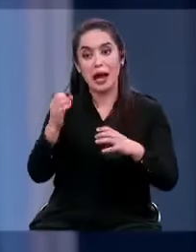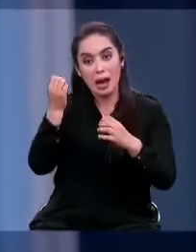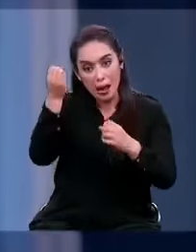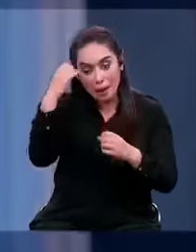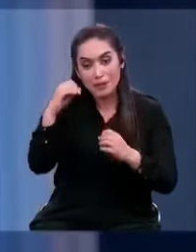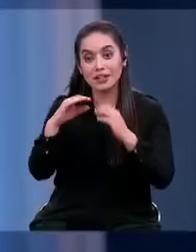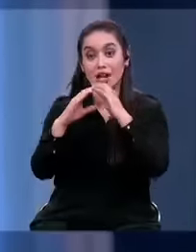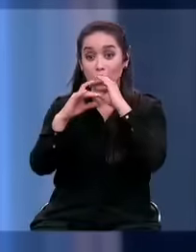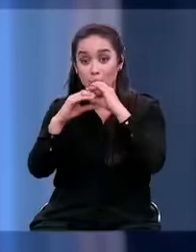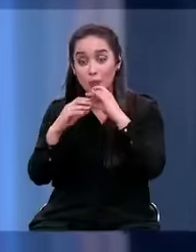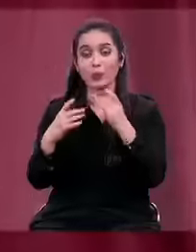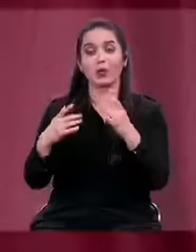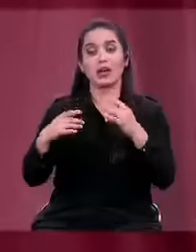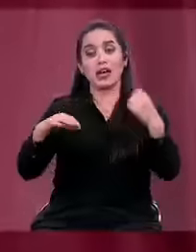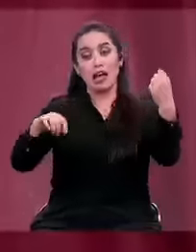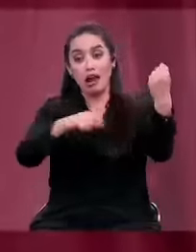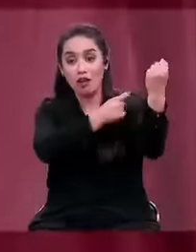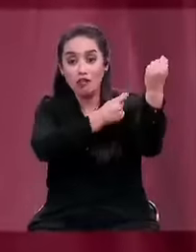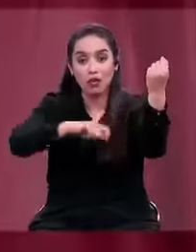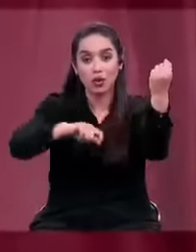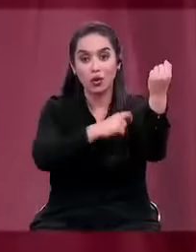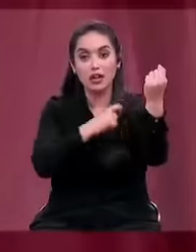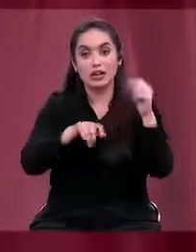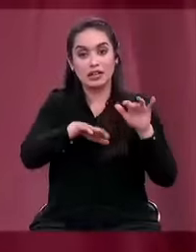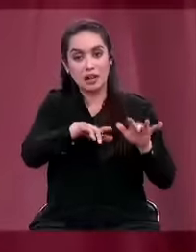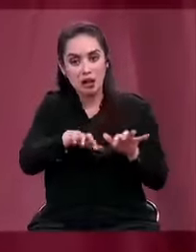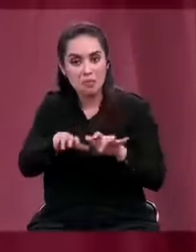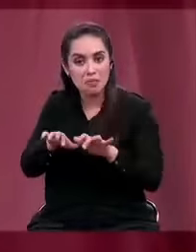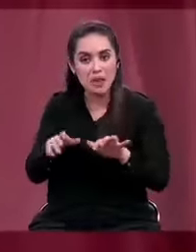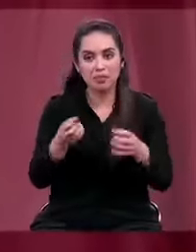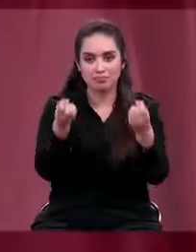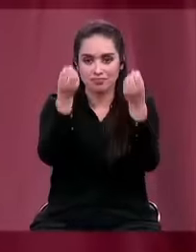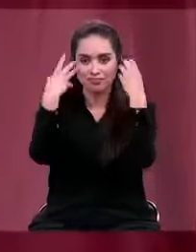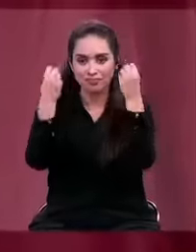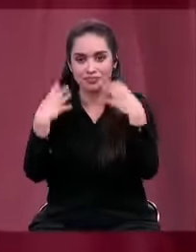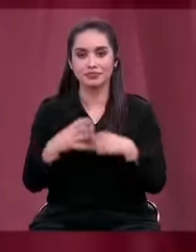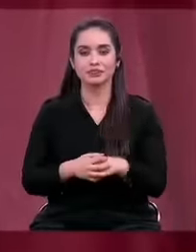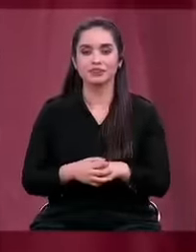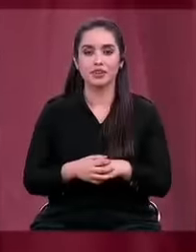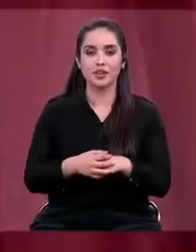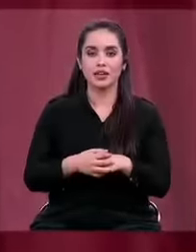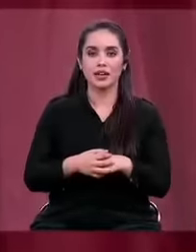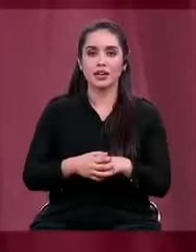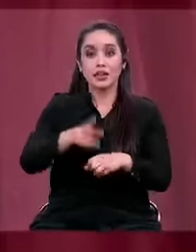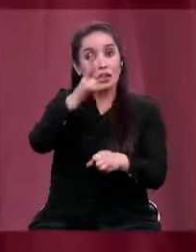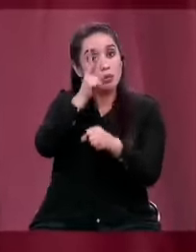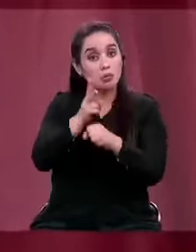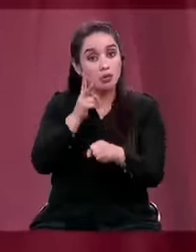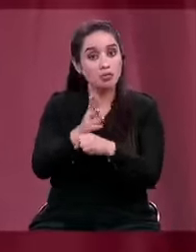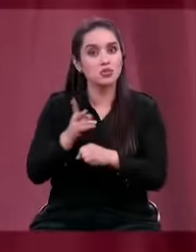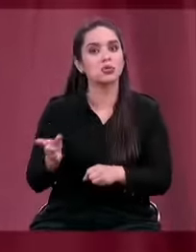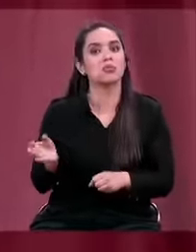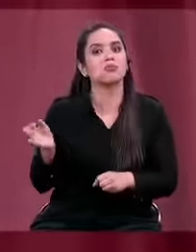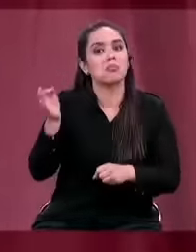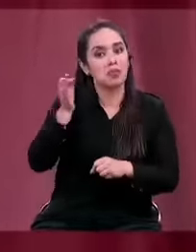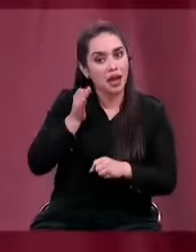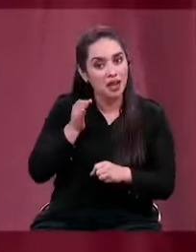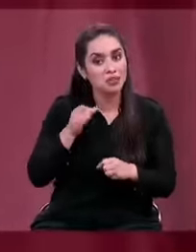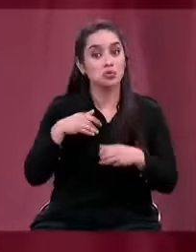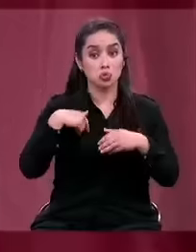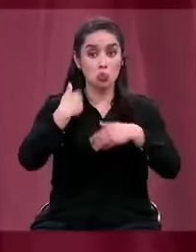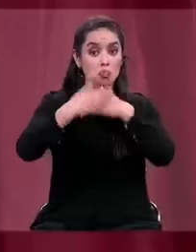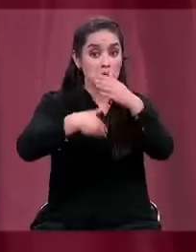flauta, el violín. Ay, qué lindo. El piano. Ay, qué bonito, me encanta. Y el profesor me ha dicho que he tenido hartos avances. Ay, qué rico. Sí,